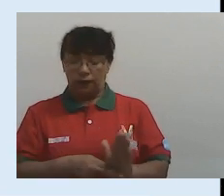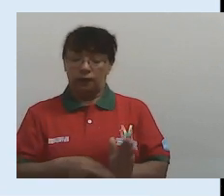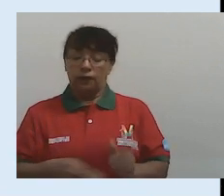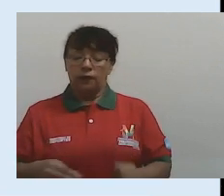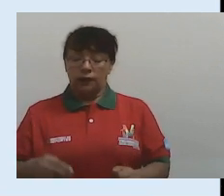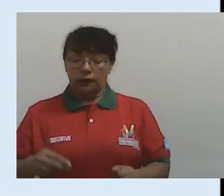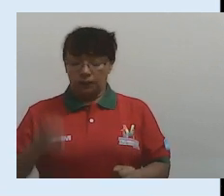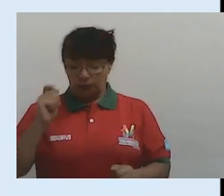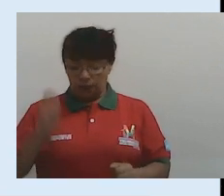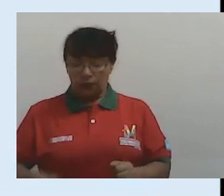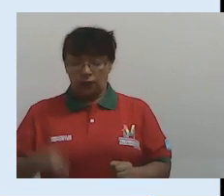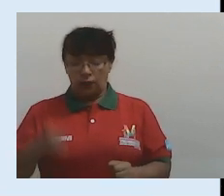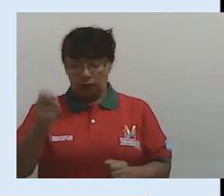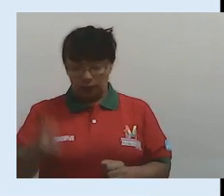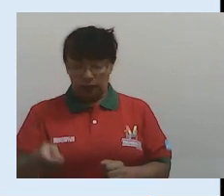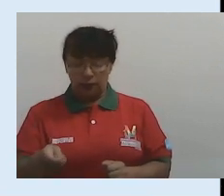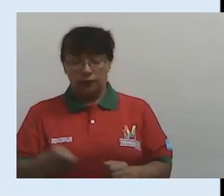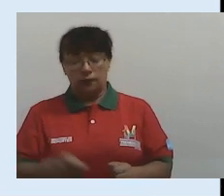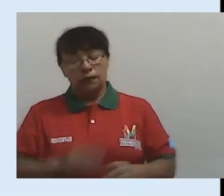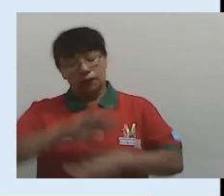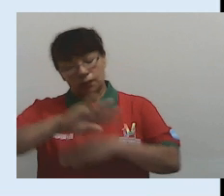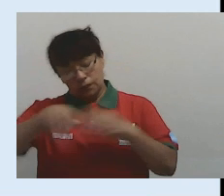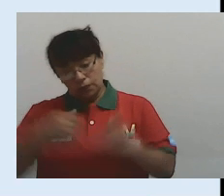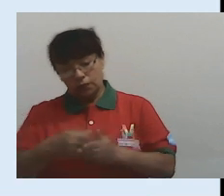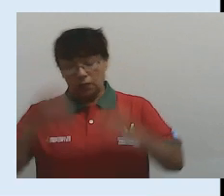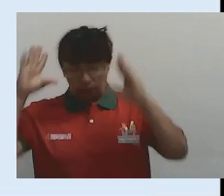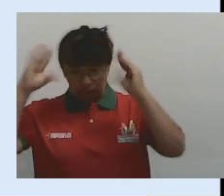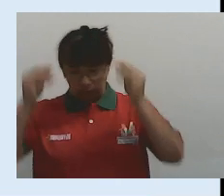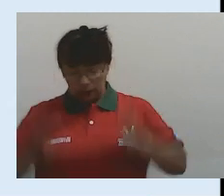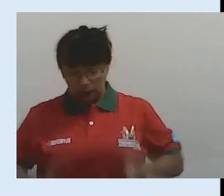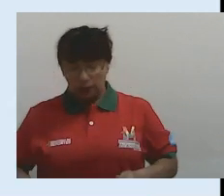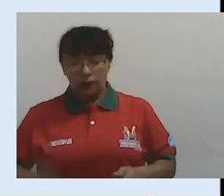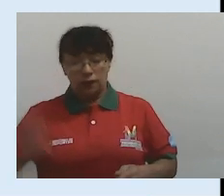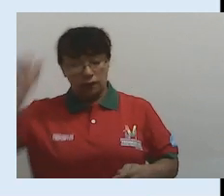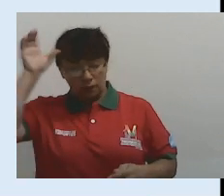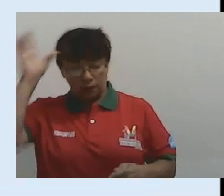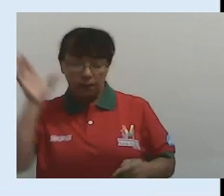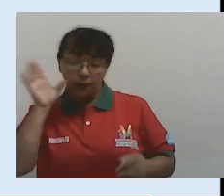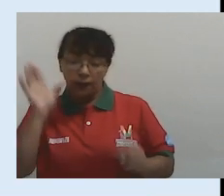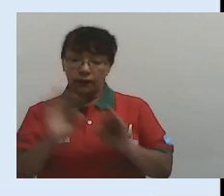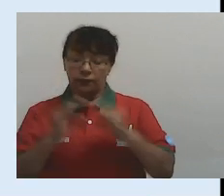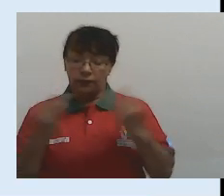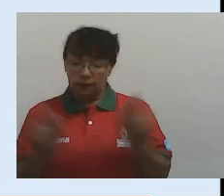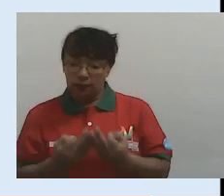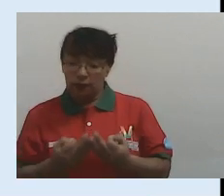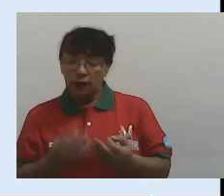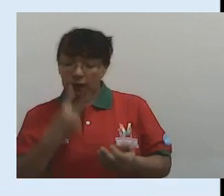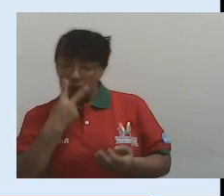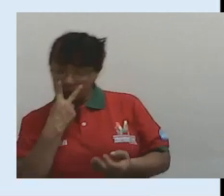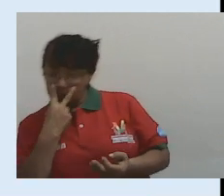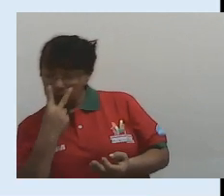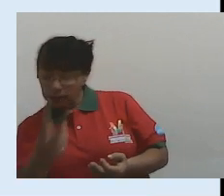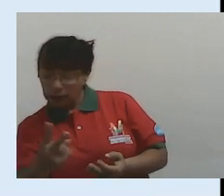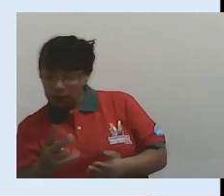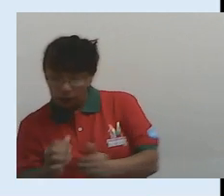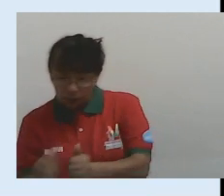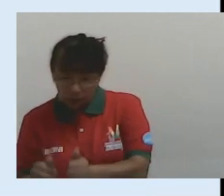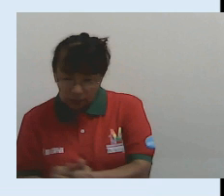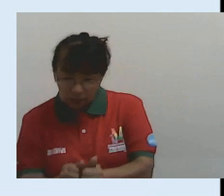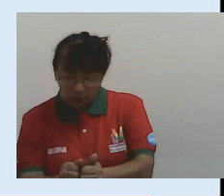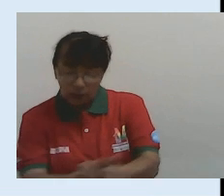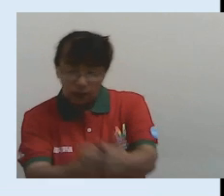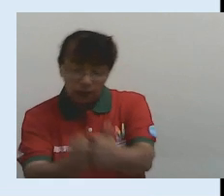qué? Porque todos los profesores, los padres, los niños van haciendo seguimiento del resultado de manera